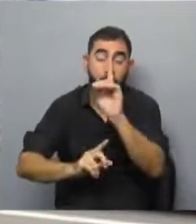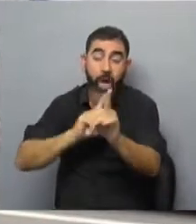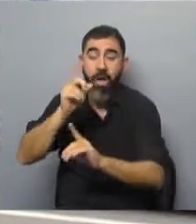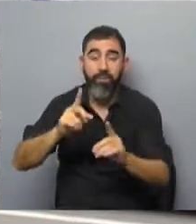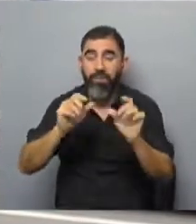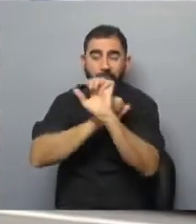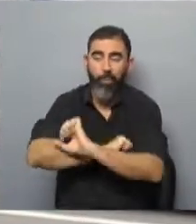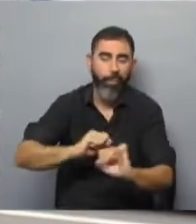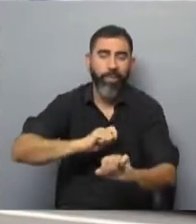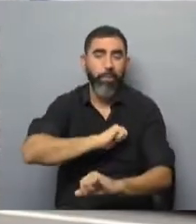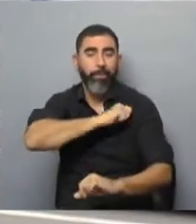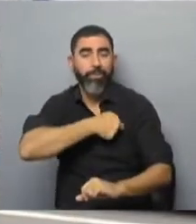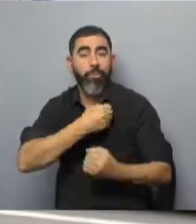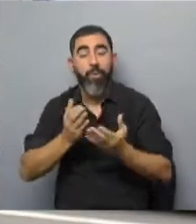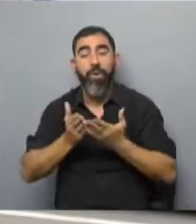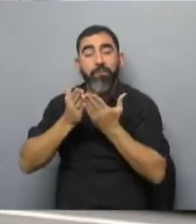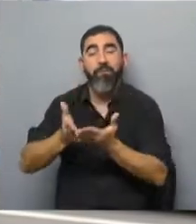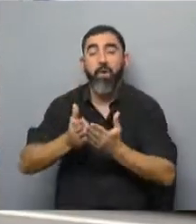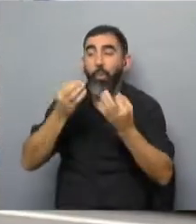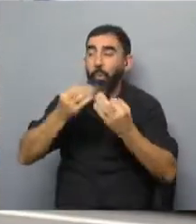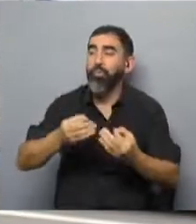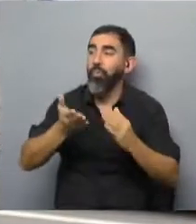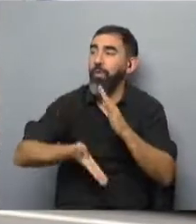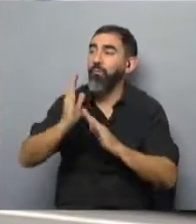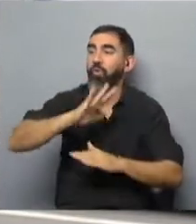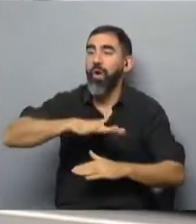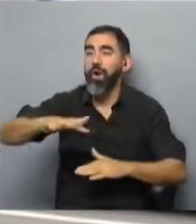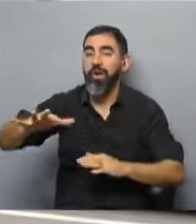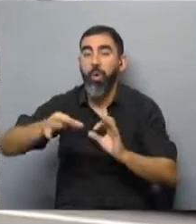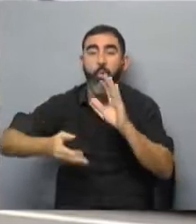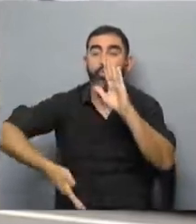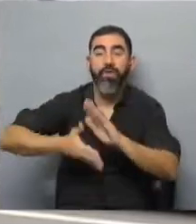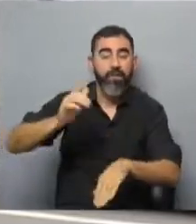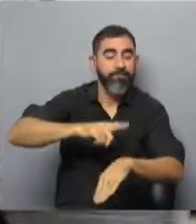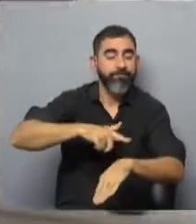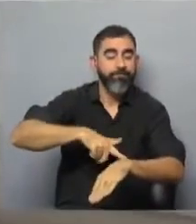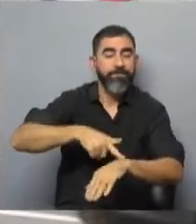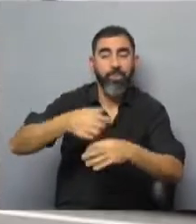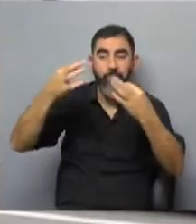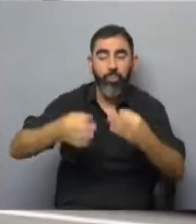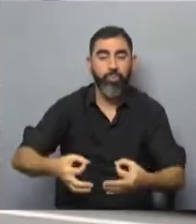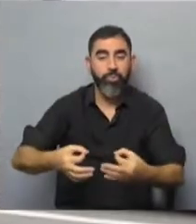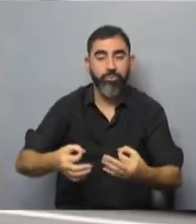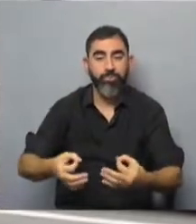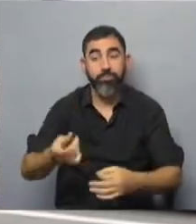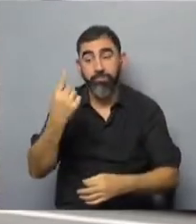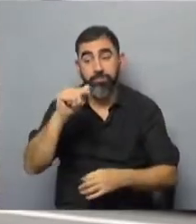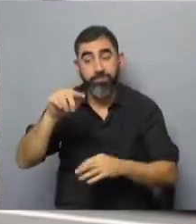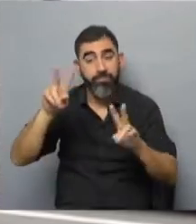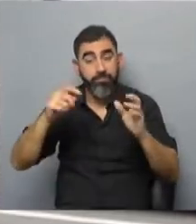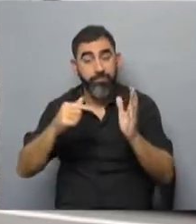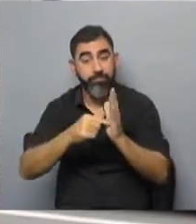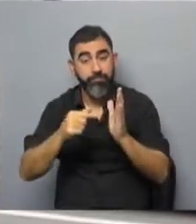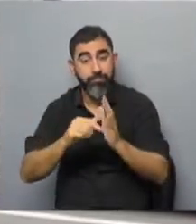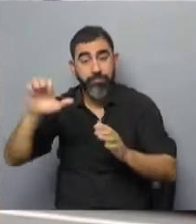puede hacer la inspección porque el buque está navegando o porque tendrían que salir en el momento de la navegación. Pero en este caso puntual